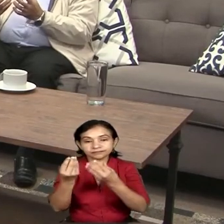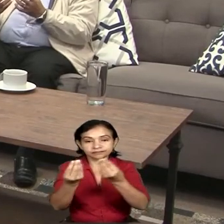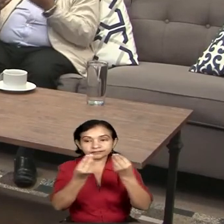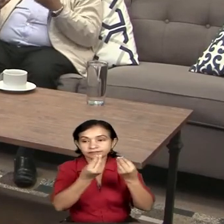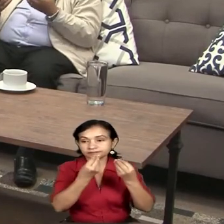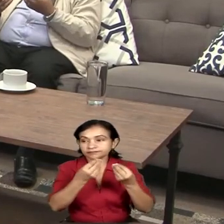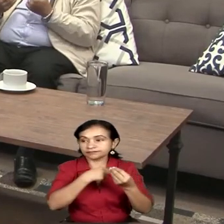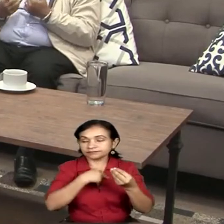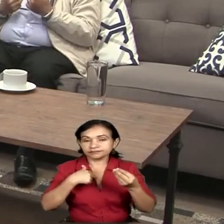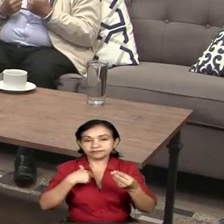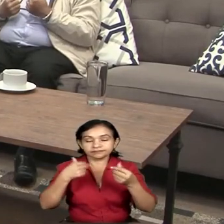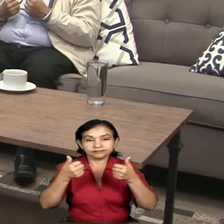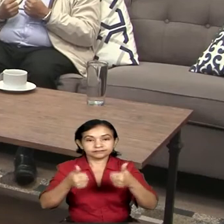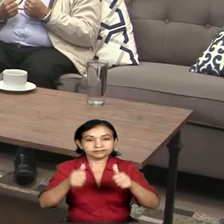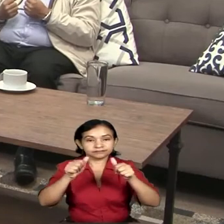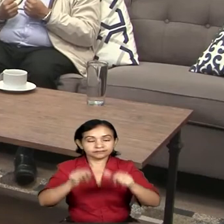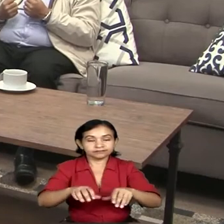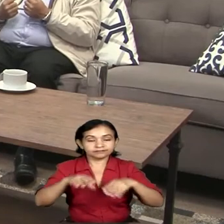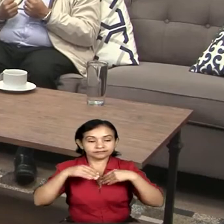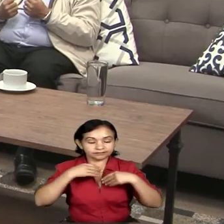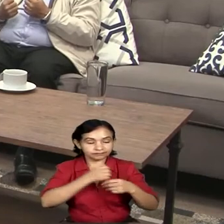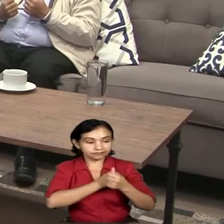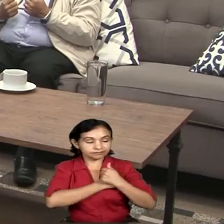que se apropian de la patria